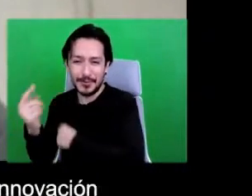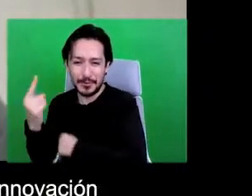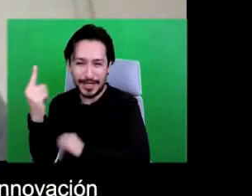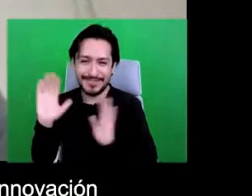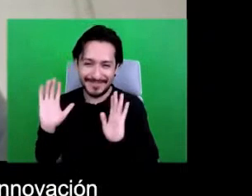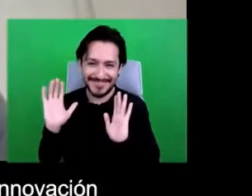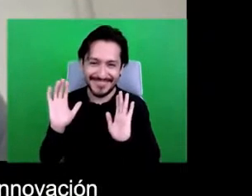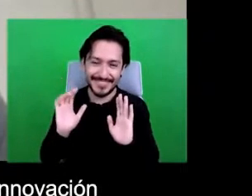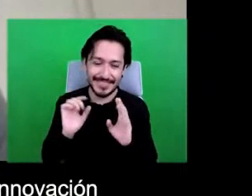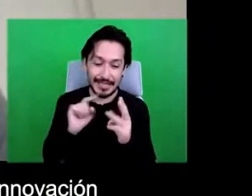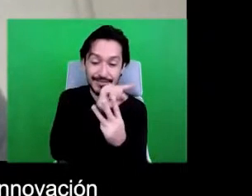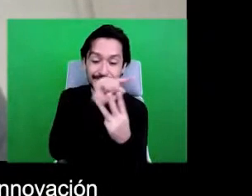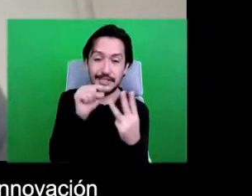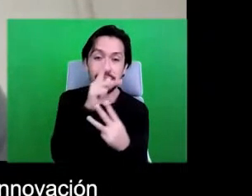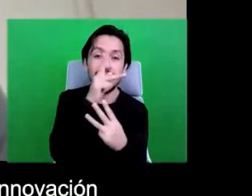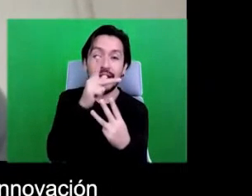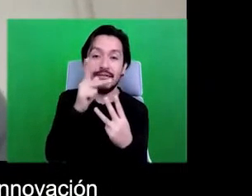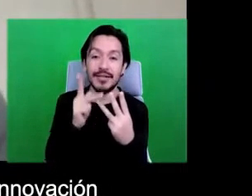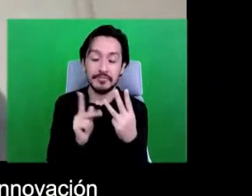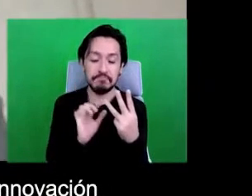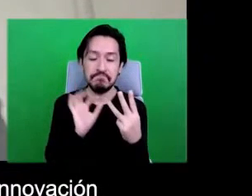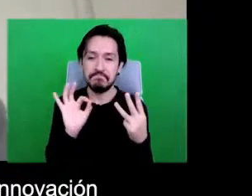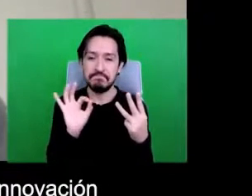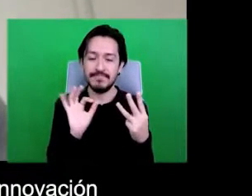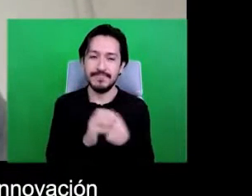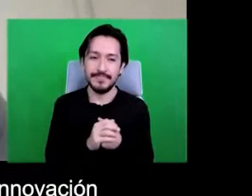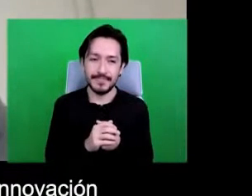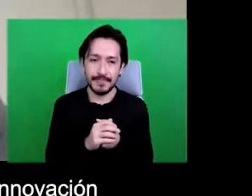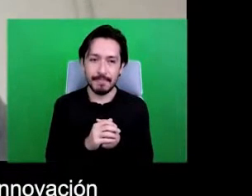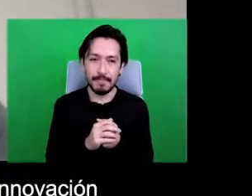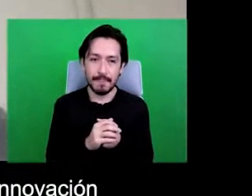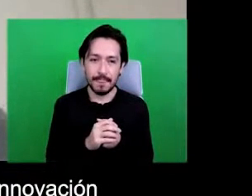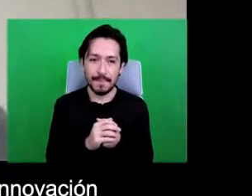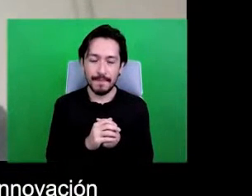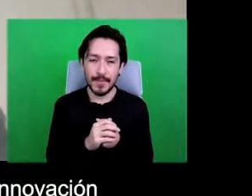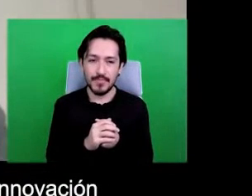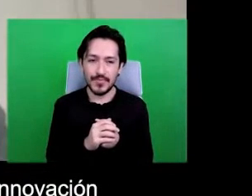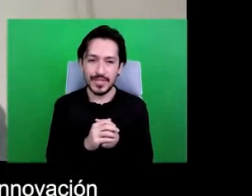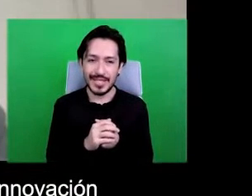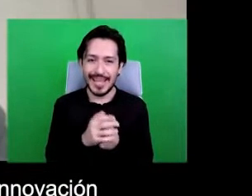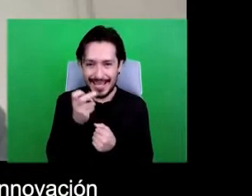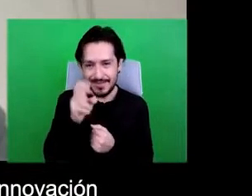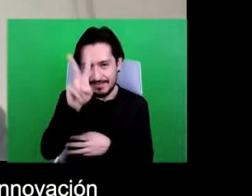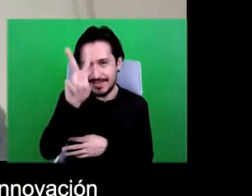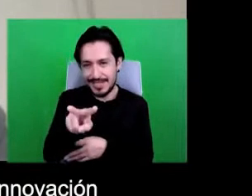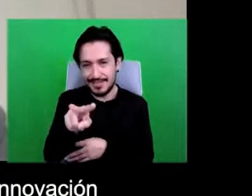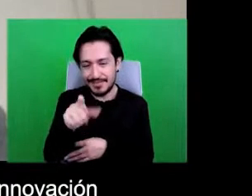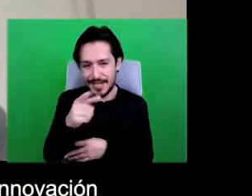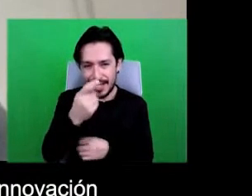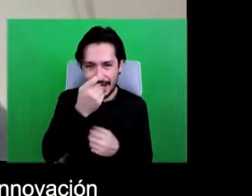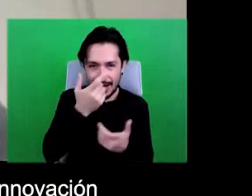Al final creo que esto era lo que se quería lograr en Innovación para la Cultura,